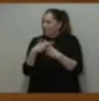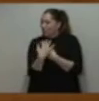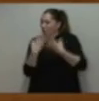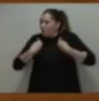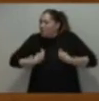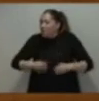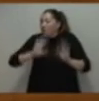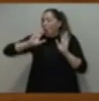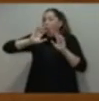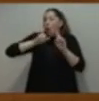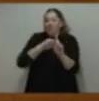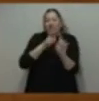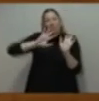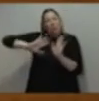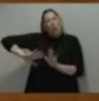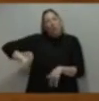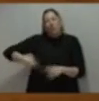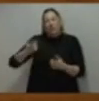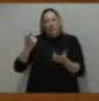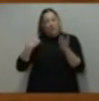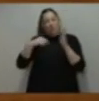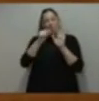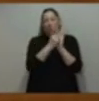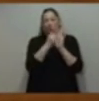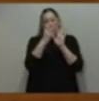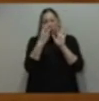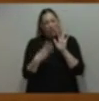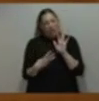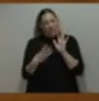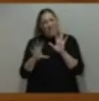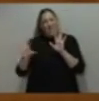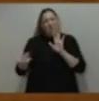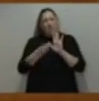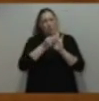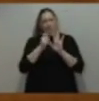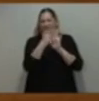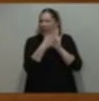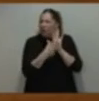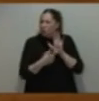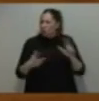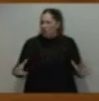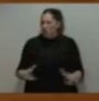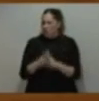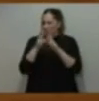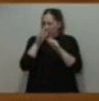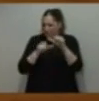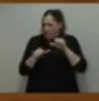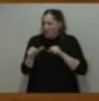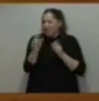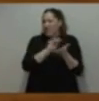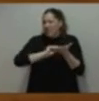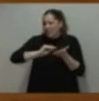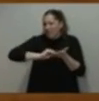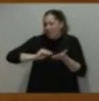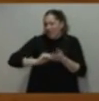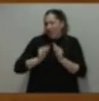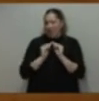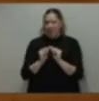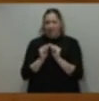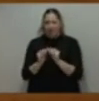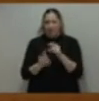de esta proposición estaría en este punto 3, que sería la inclusión de cláusulas sociales a partir de la elaboración de ese informe y de la promoción